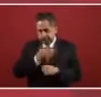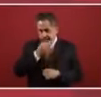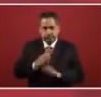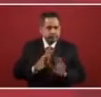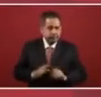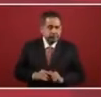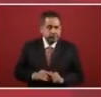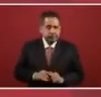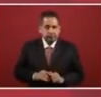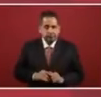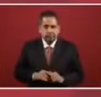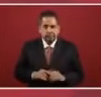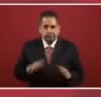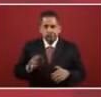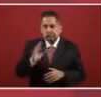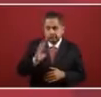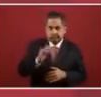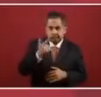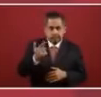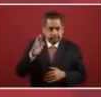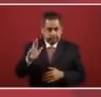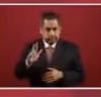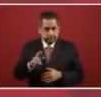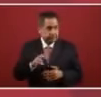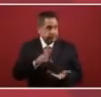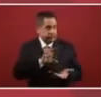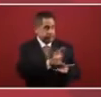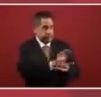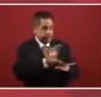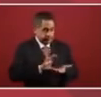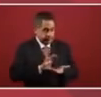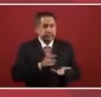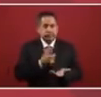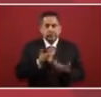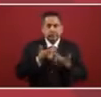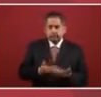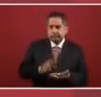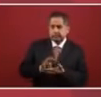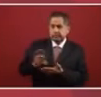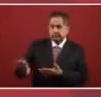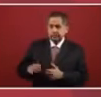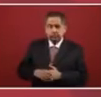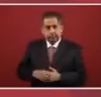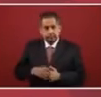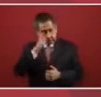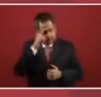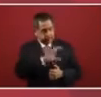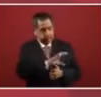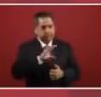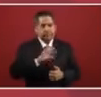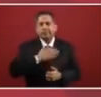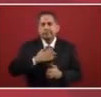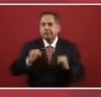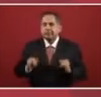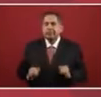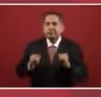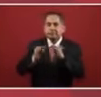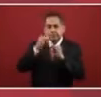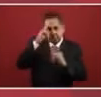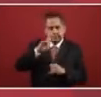Procuraduría, bueno, ahora la Fiscalía nos va a entregar ese dinero. Al Instituto para devolverle al